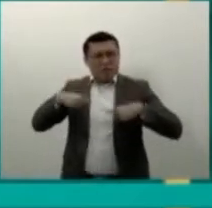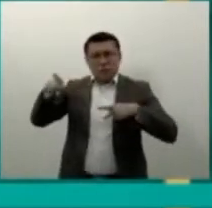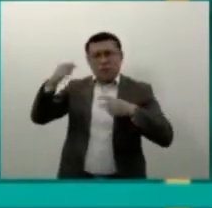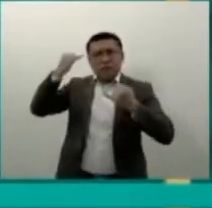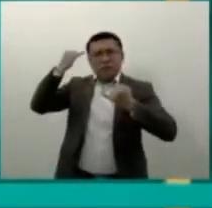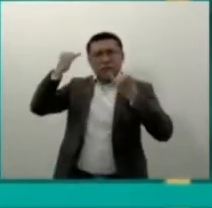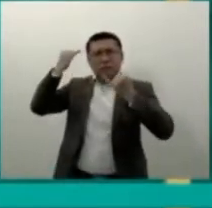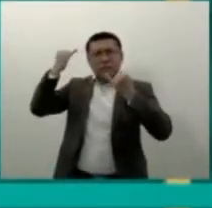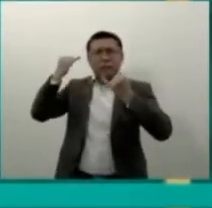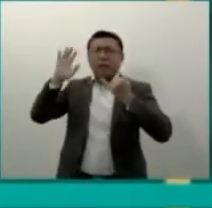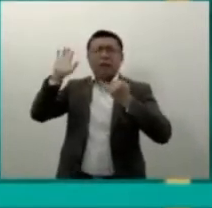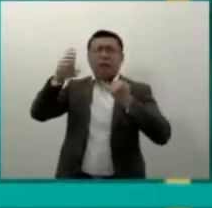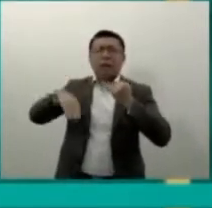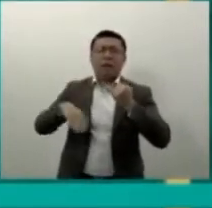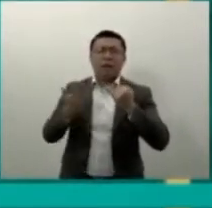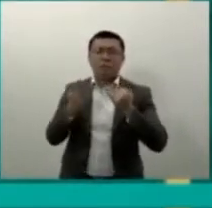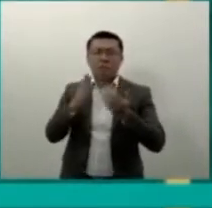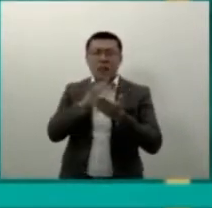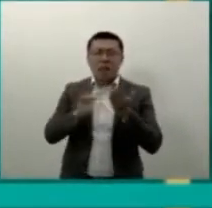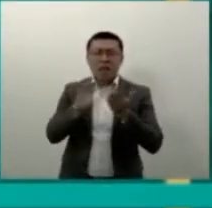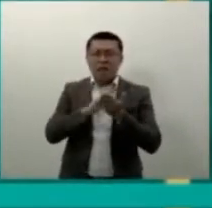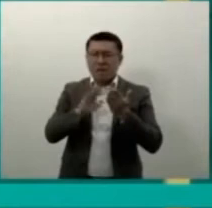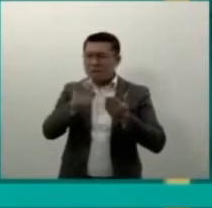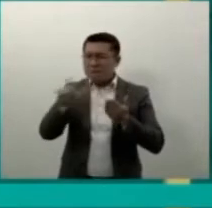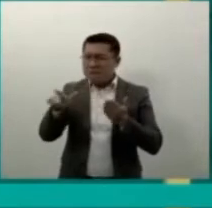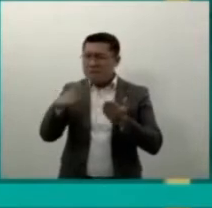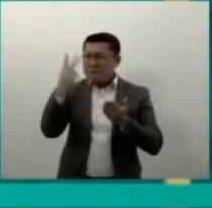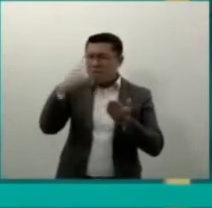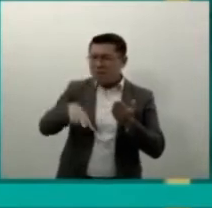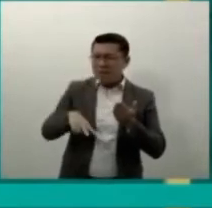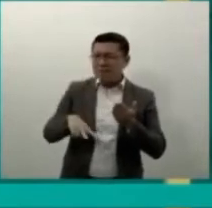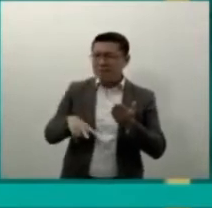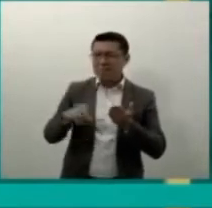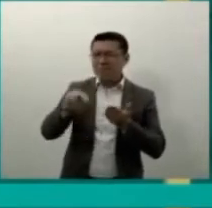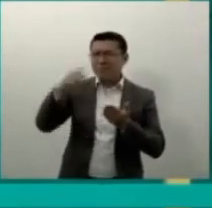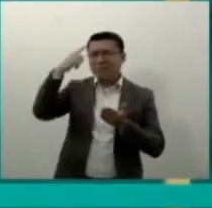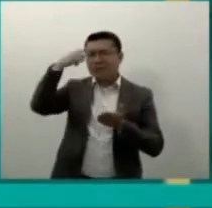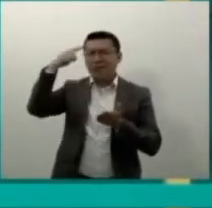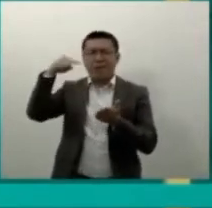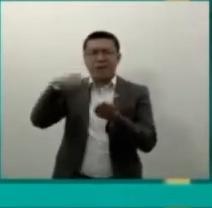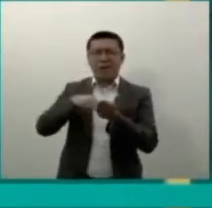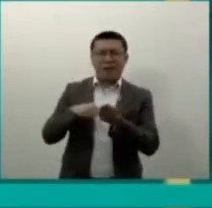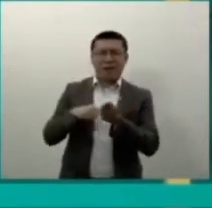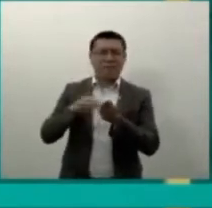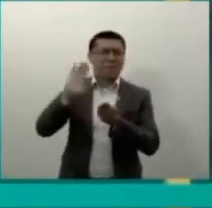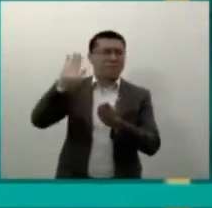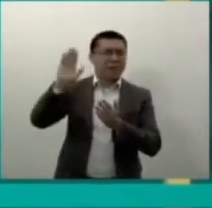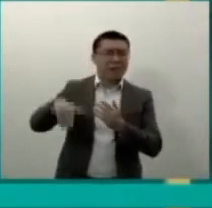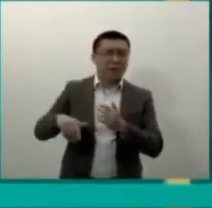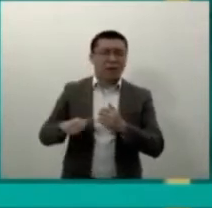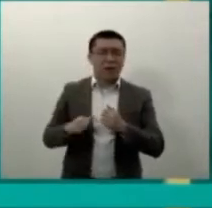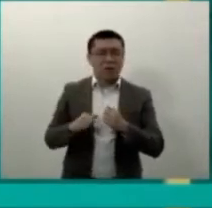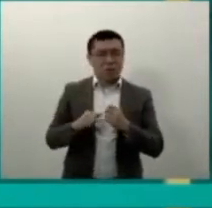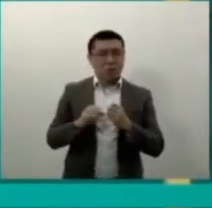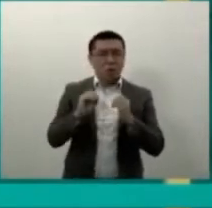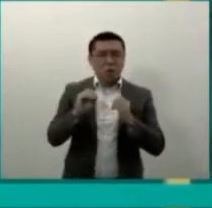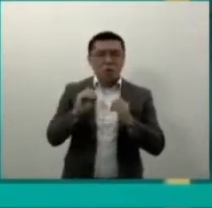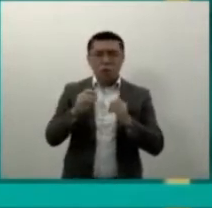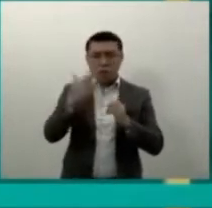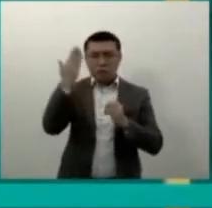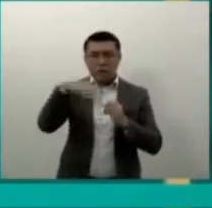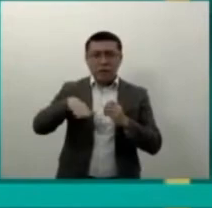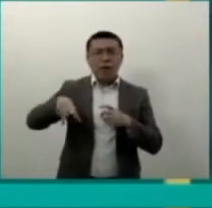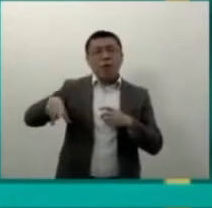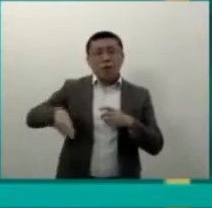en un país como el nuestro y más aún en su provincia. O a pesar de los cambiantes criterios de los gobiernos en